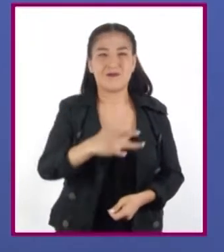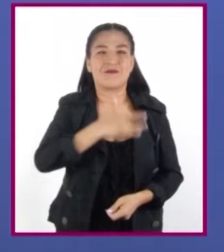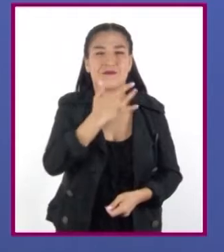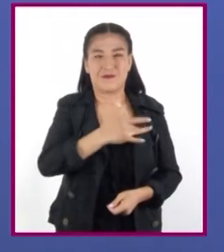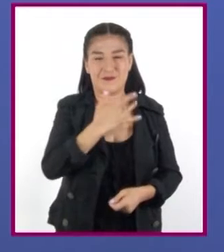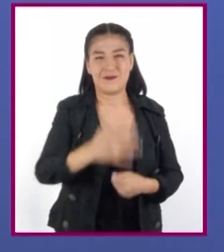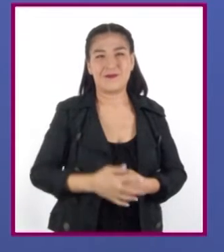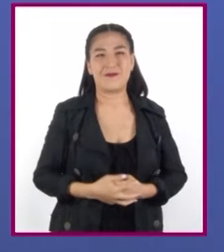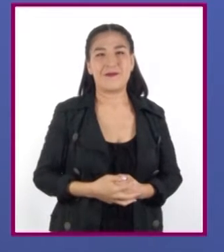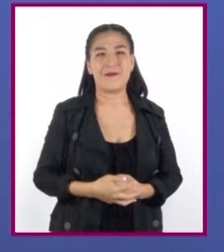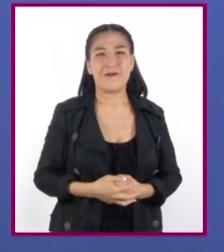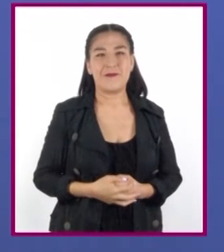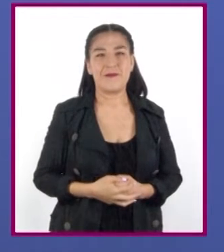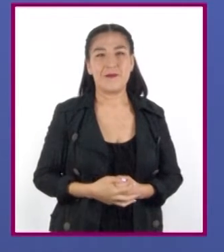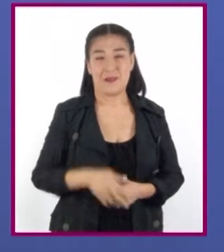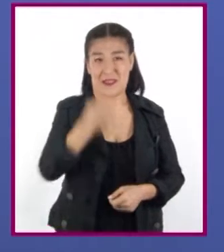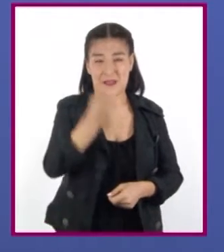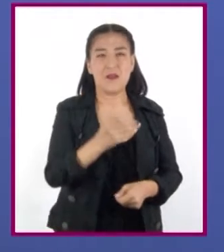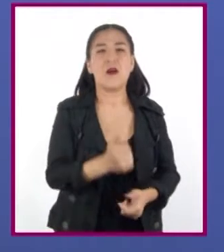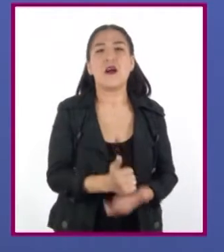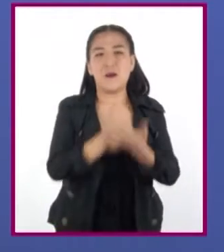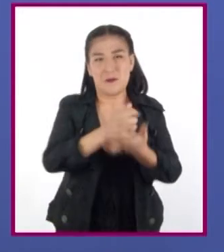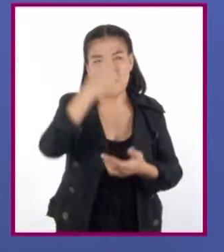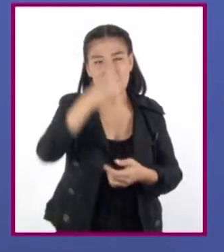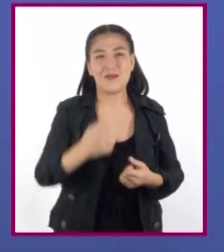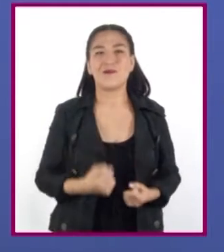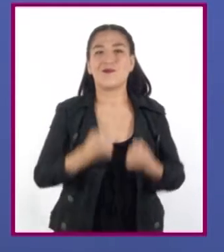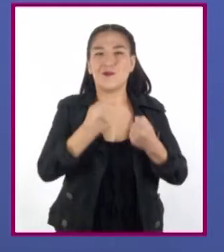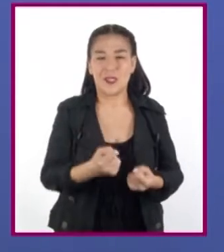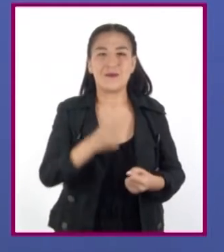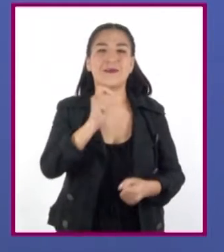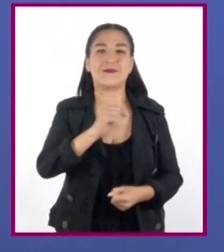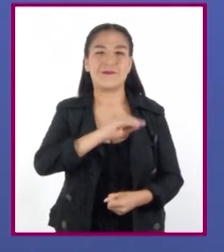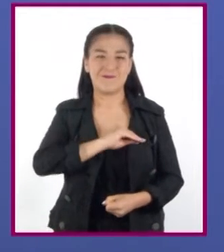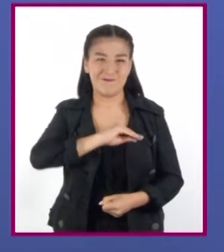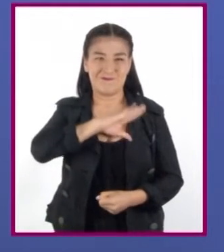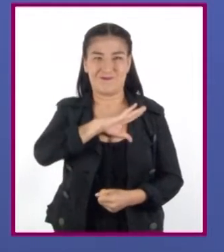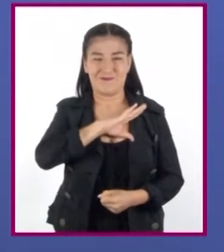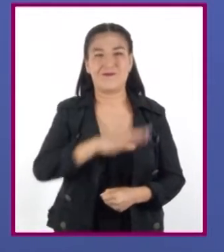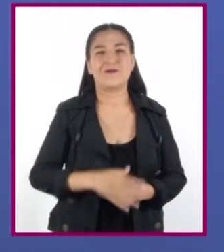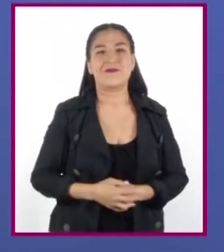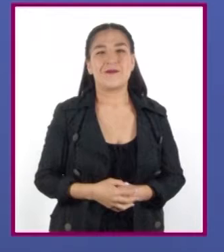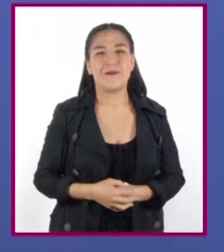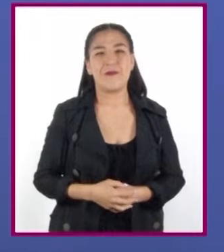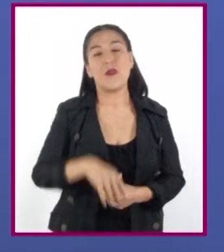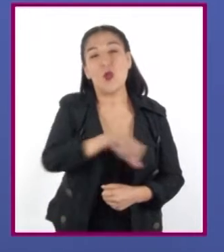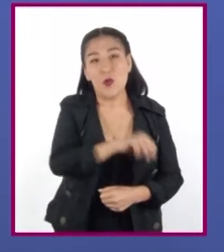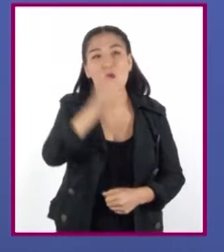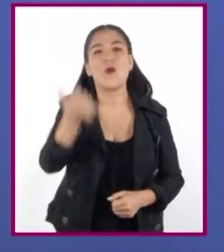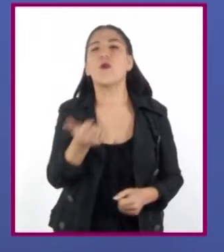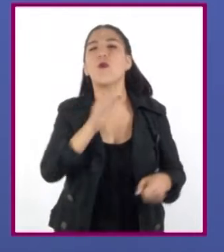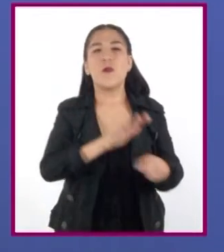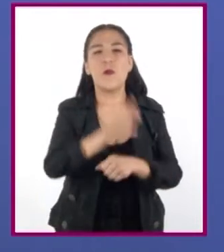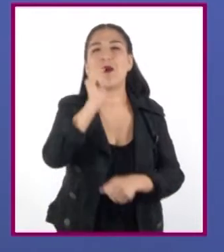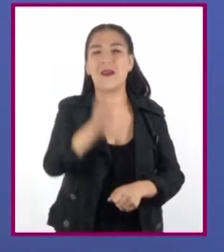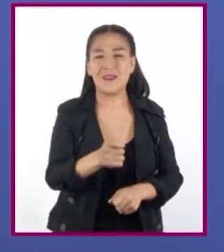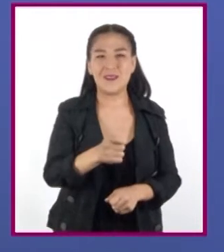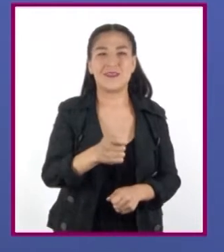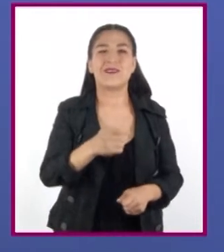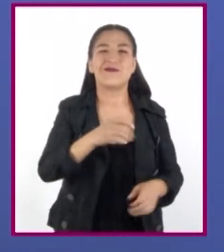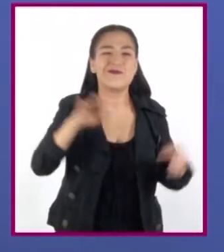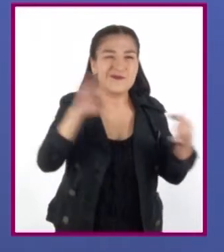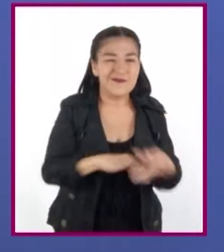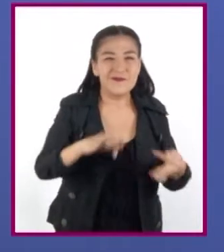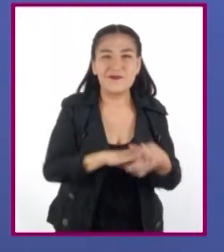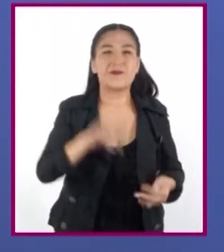sentimos. Esto ayudará a fortalecer nuestra autoestima. Otra de las situaciones que vemos